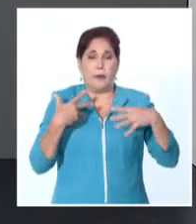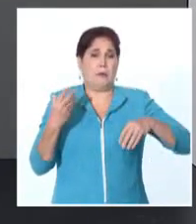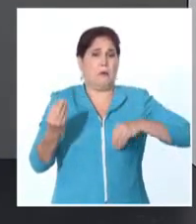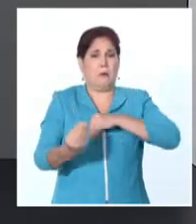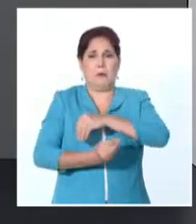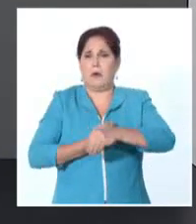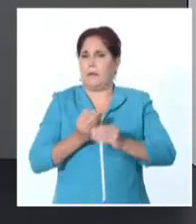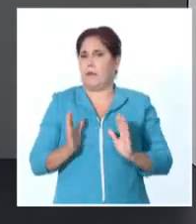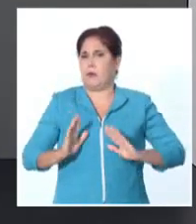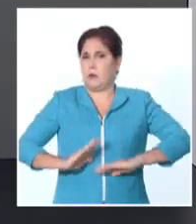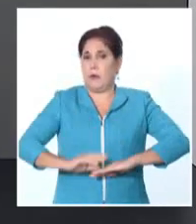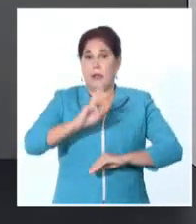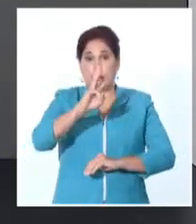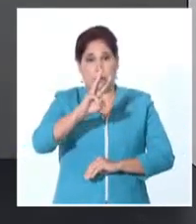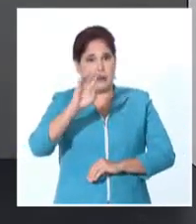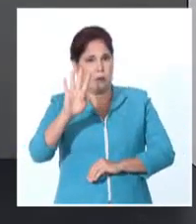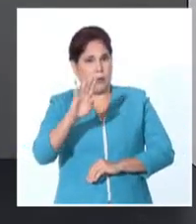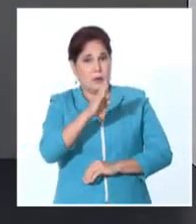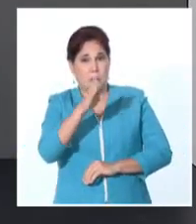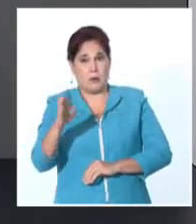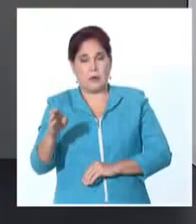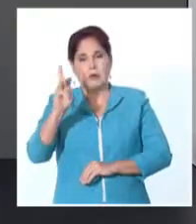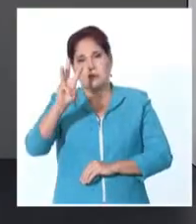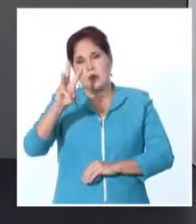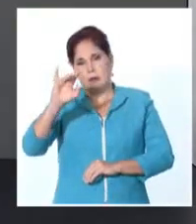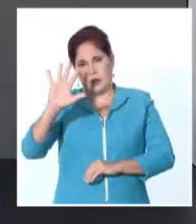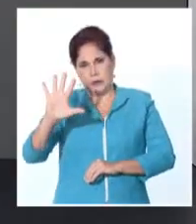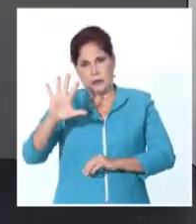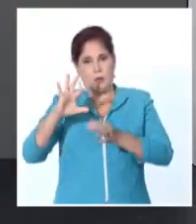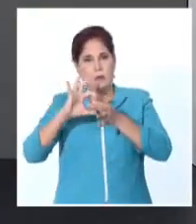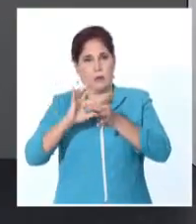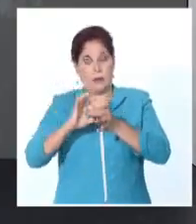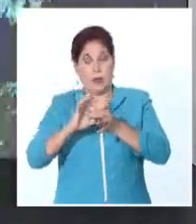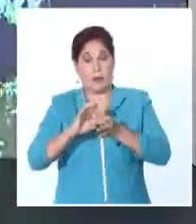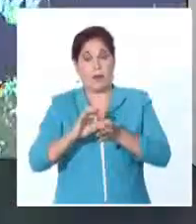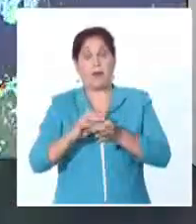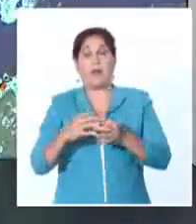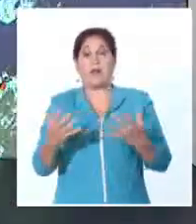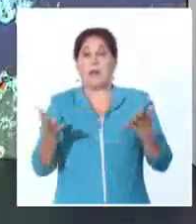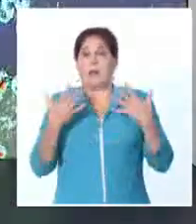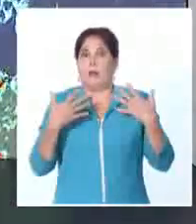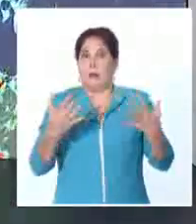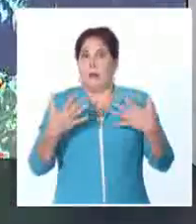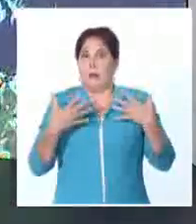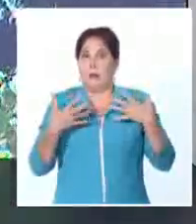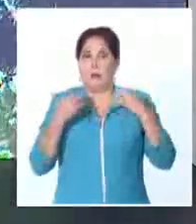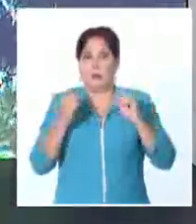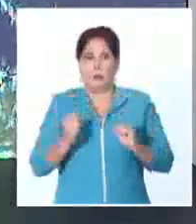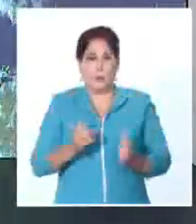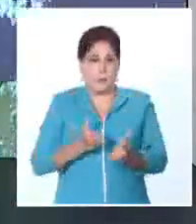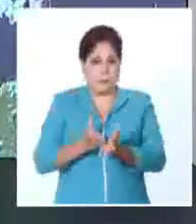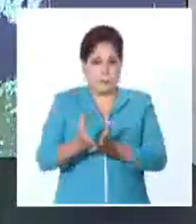máximas de 34 y hasta 35 grados Celsius. Esto es todo en cuanto al tiempo, que tengan un feliz día y hasta mañana.